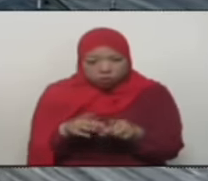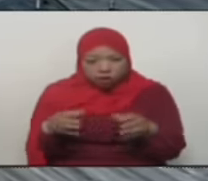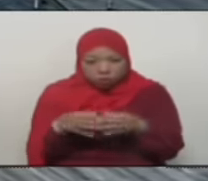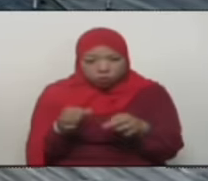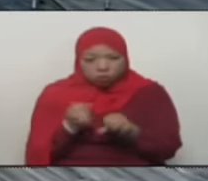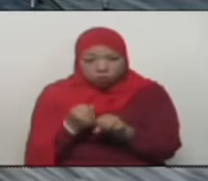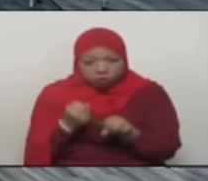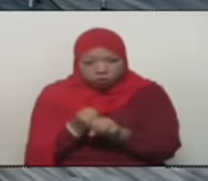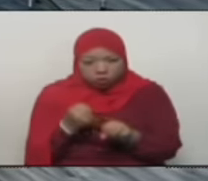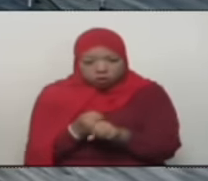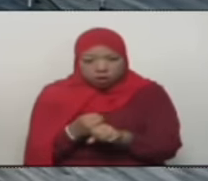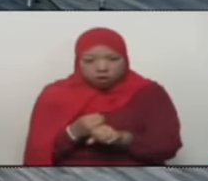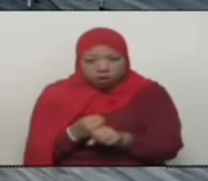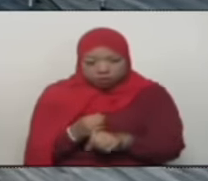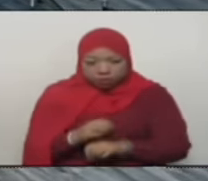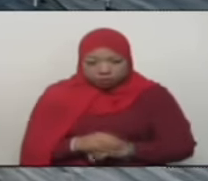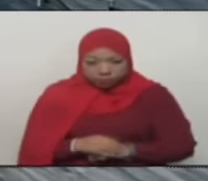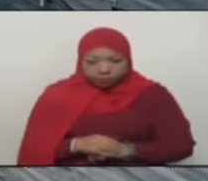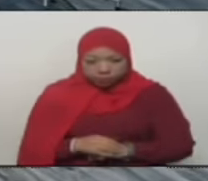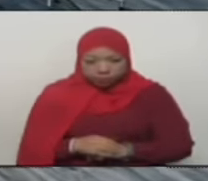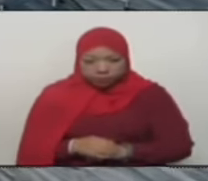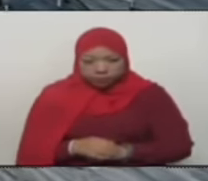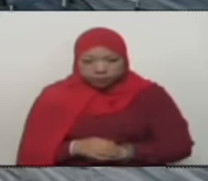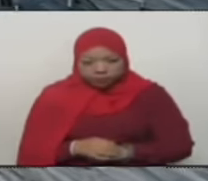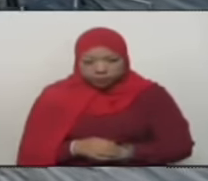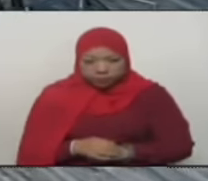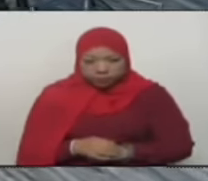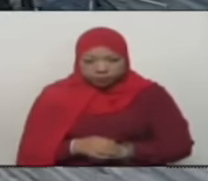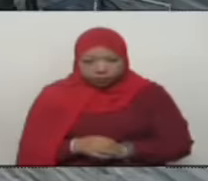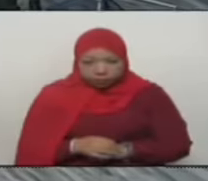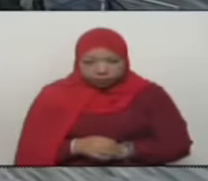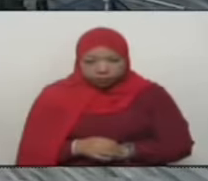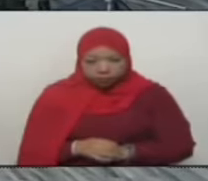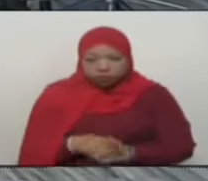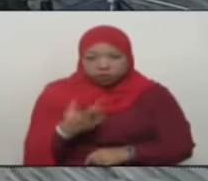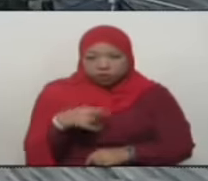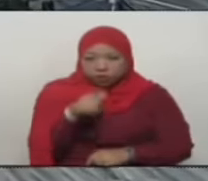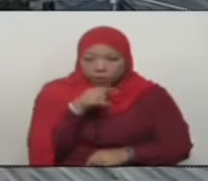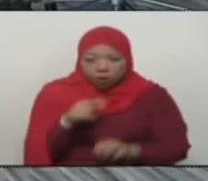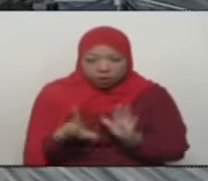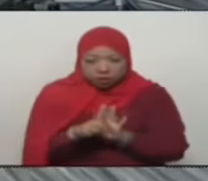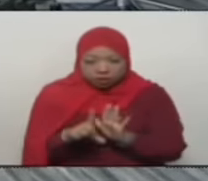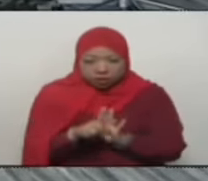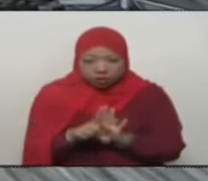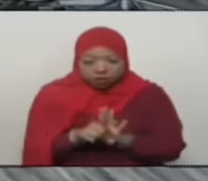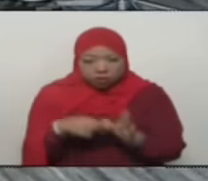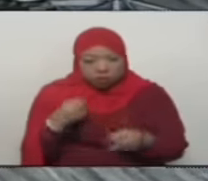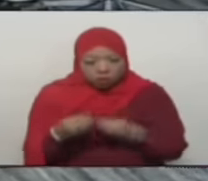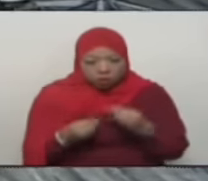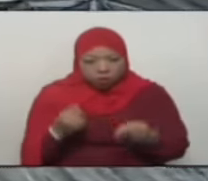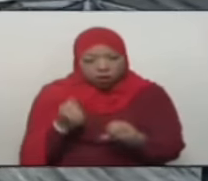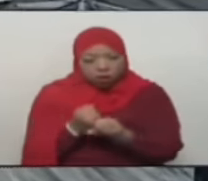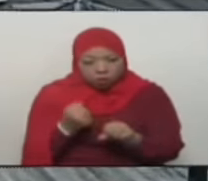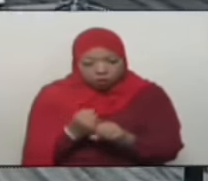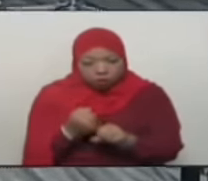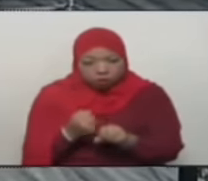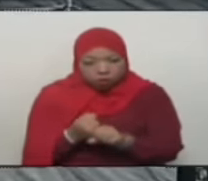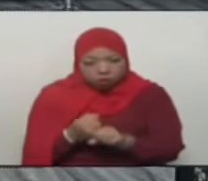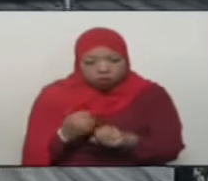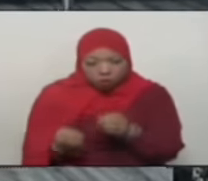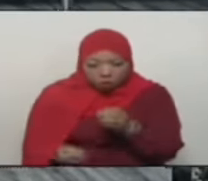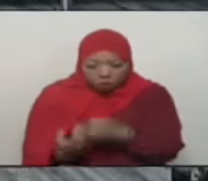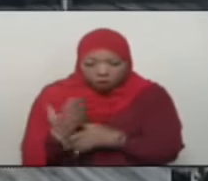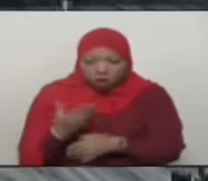agrupaciones para el delito, absolutamente fuera de la ley, y que han cultivado en lo